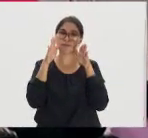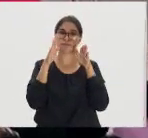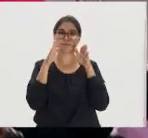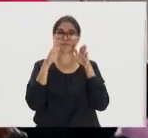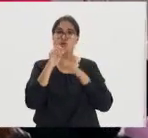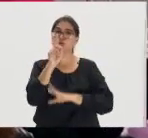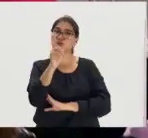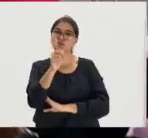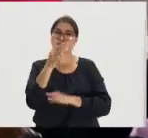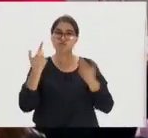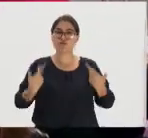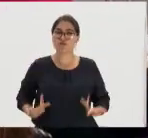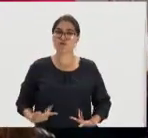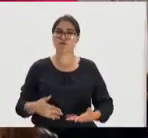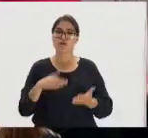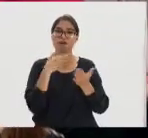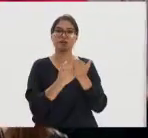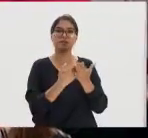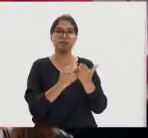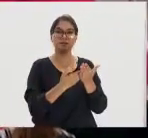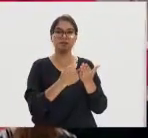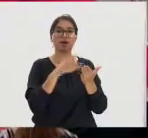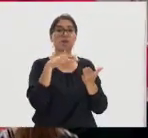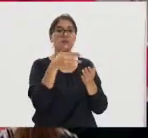su cuerpo por dinero.